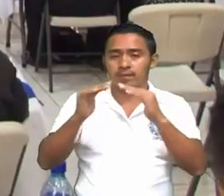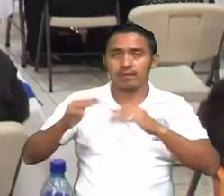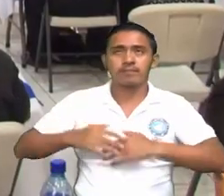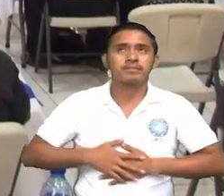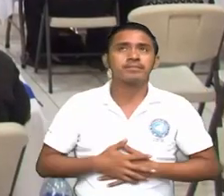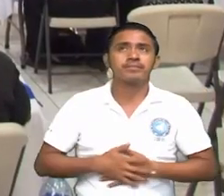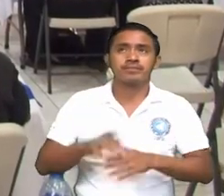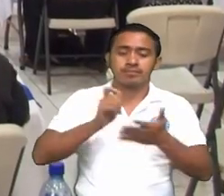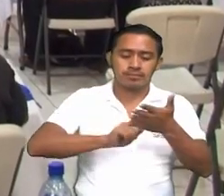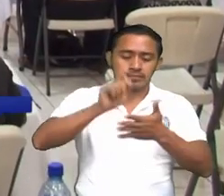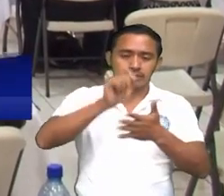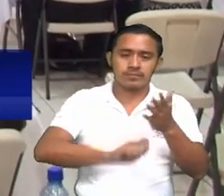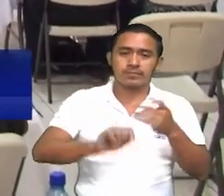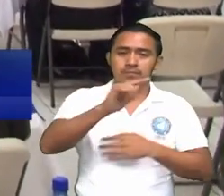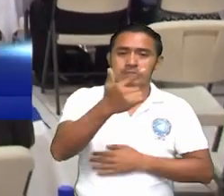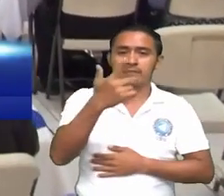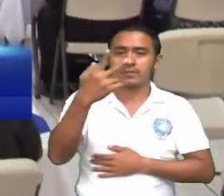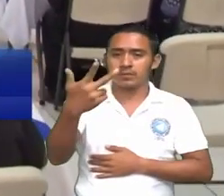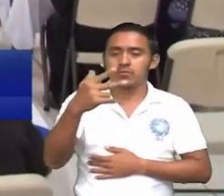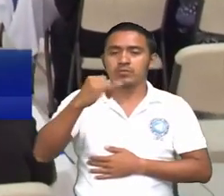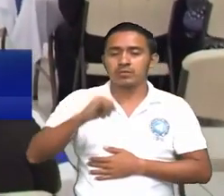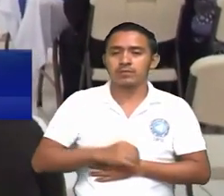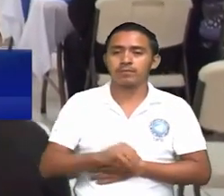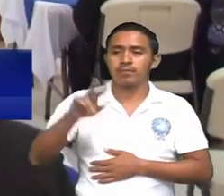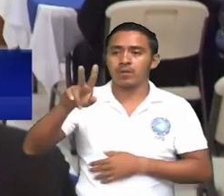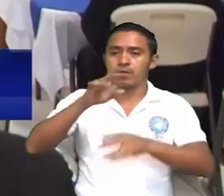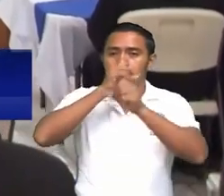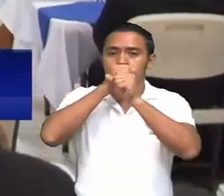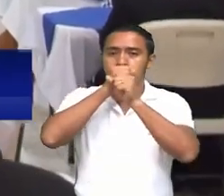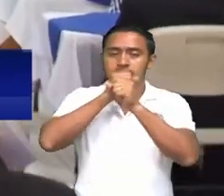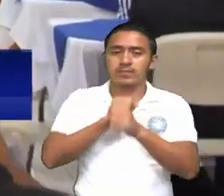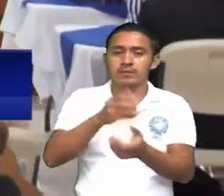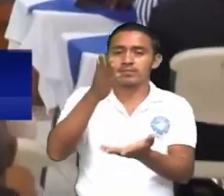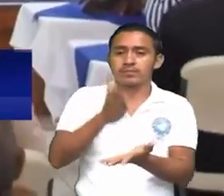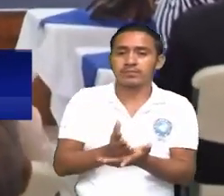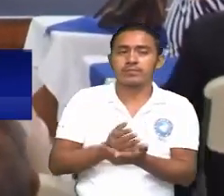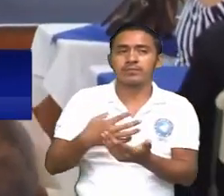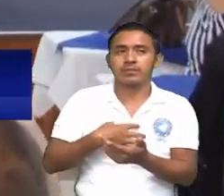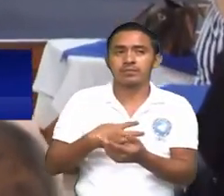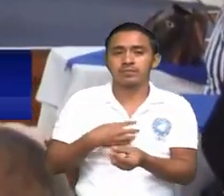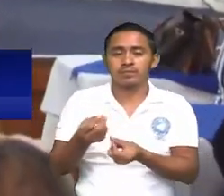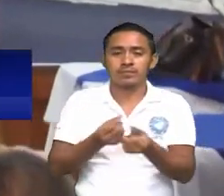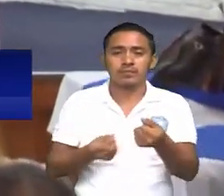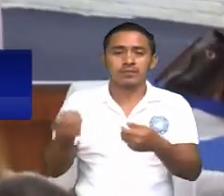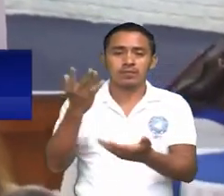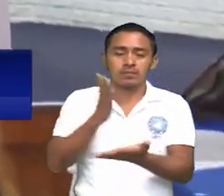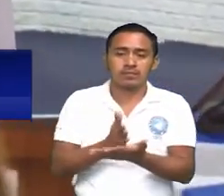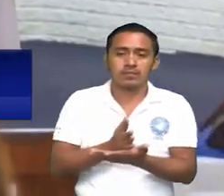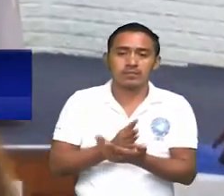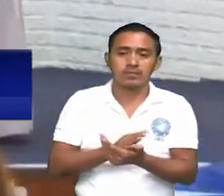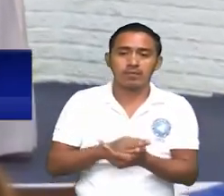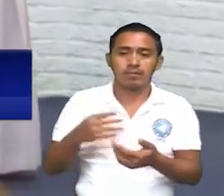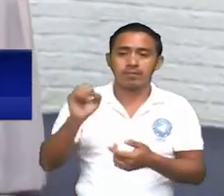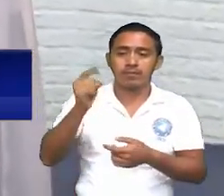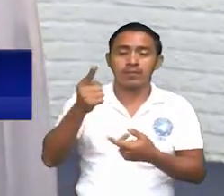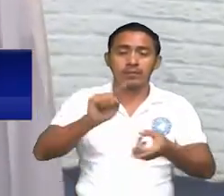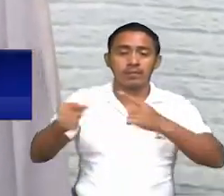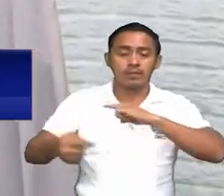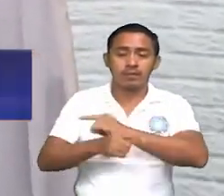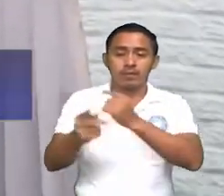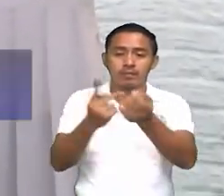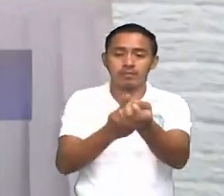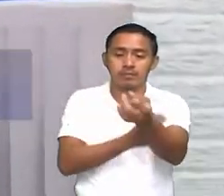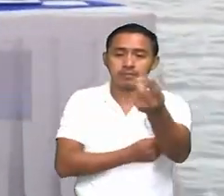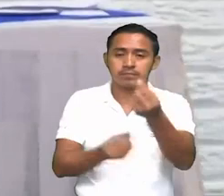Se aprobó con 78 votos a favor y 2 abstenciones el dictamen de la Comisión de Finanzas, Presupuesto e Infraestructura relacionado a la primera modificación al